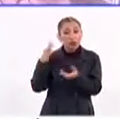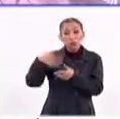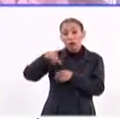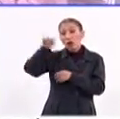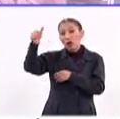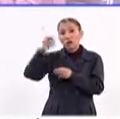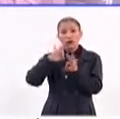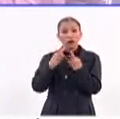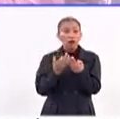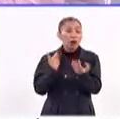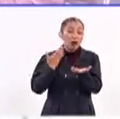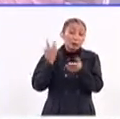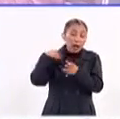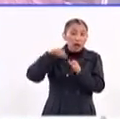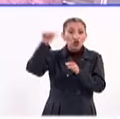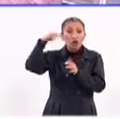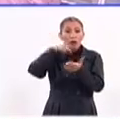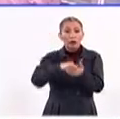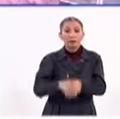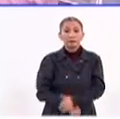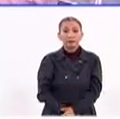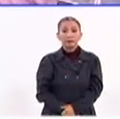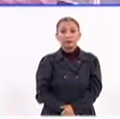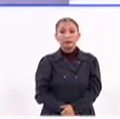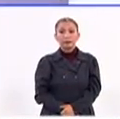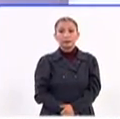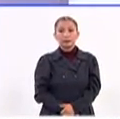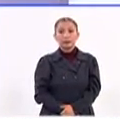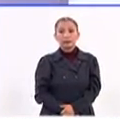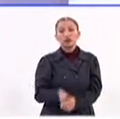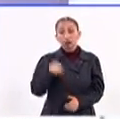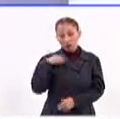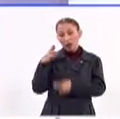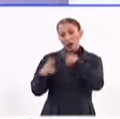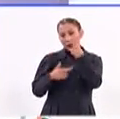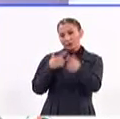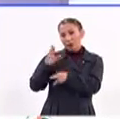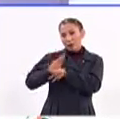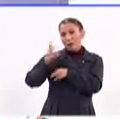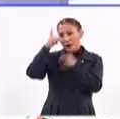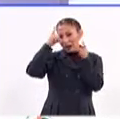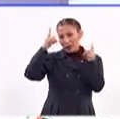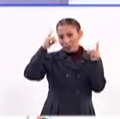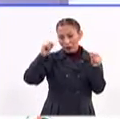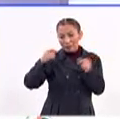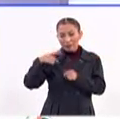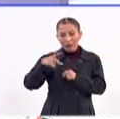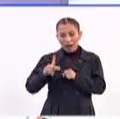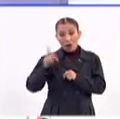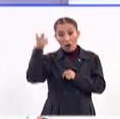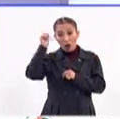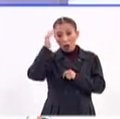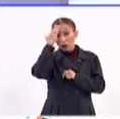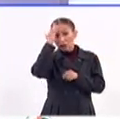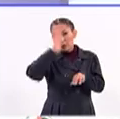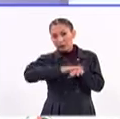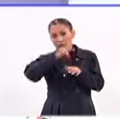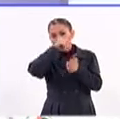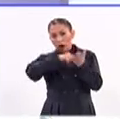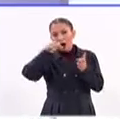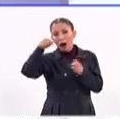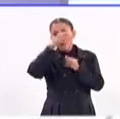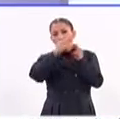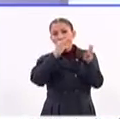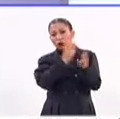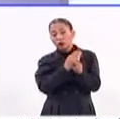buscar otras movilidades a otras partes del mundo? Pues sí debo regresar para graduarme, pero espero conocer muchas partes del